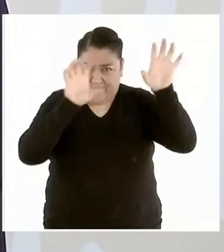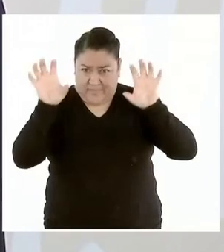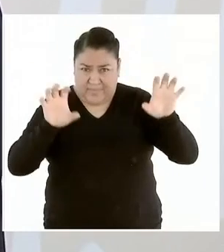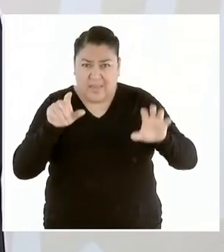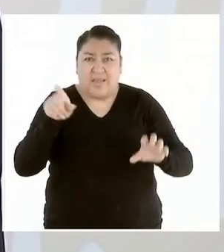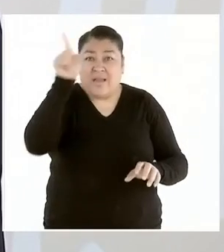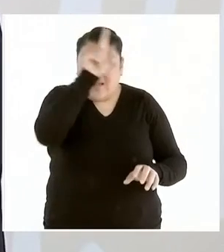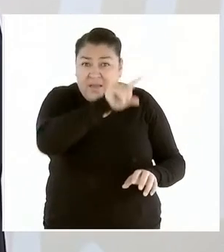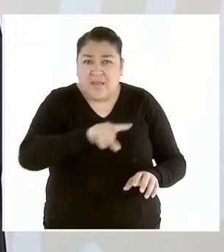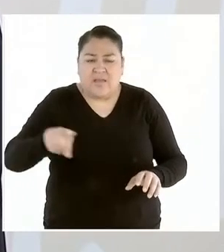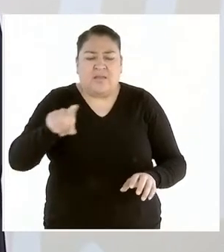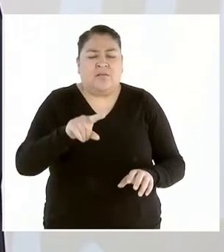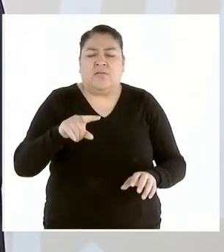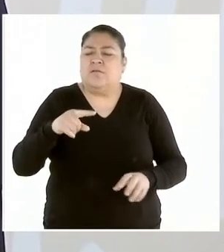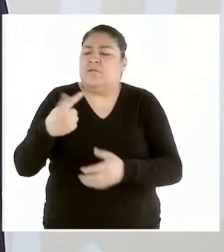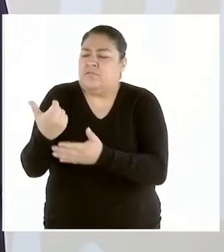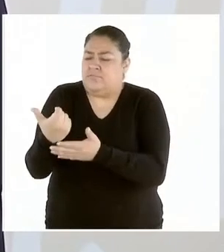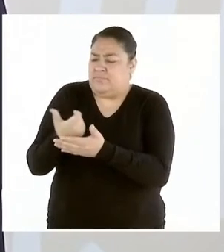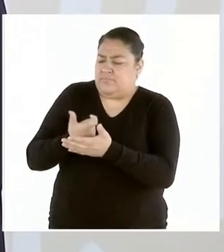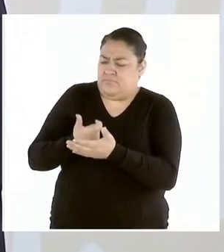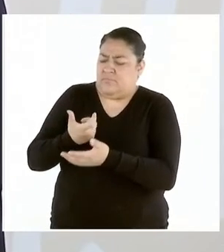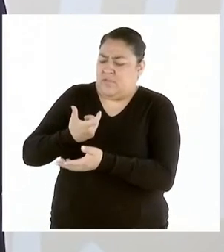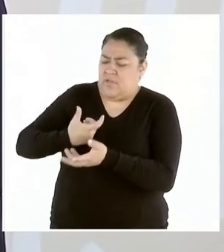manejaban las finanzas